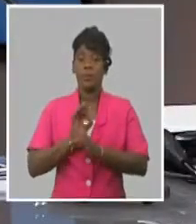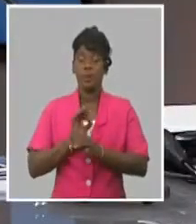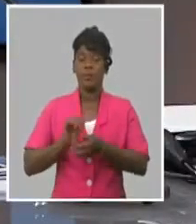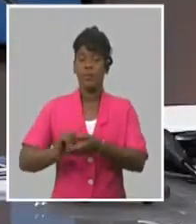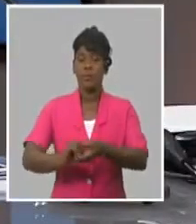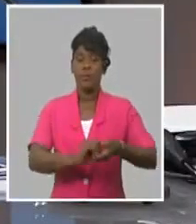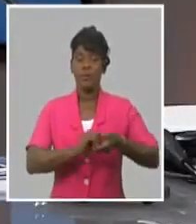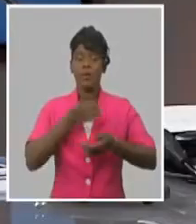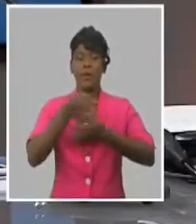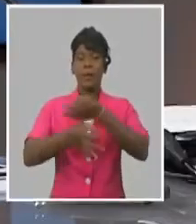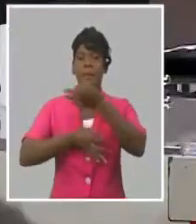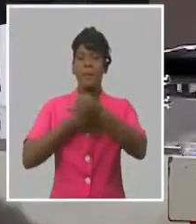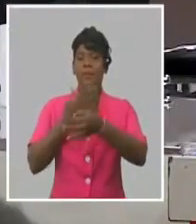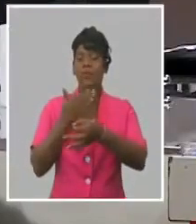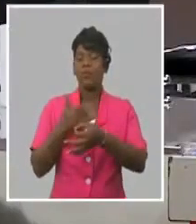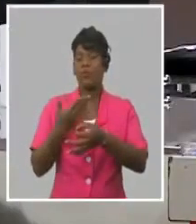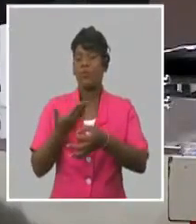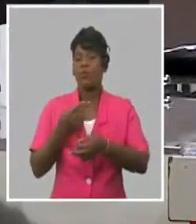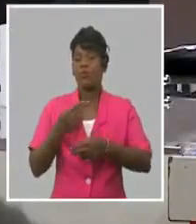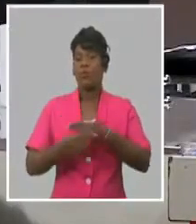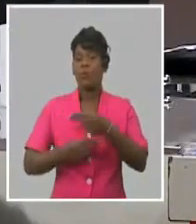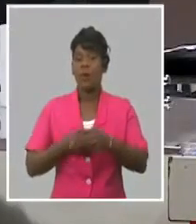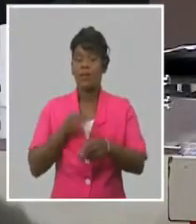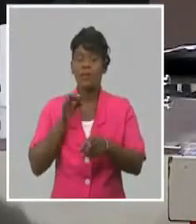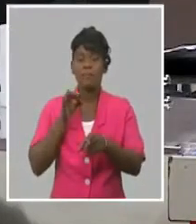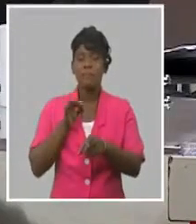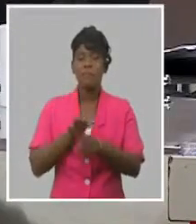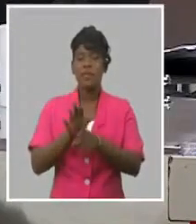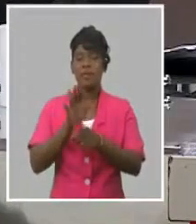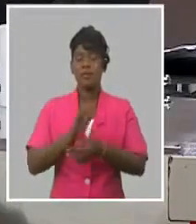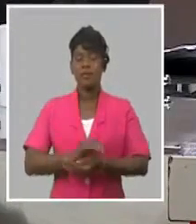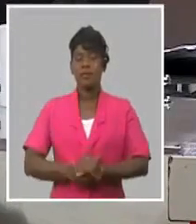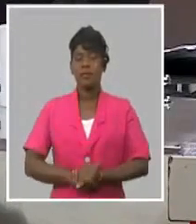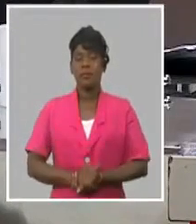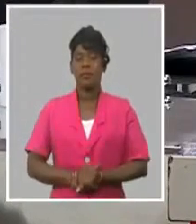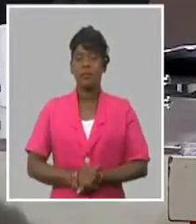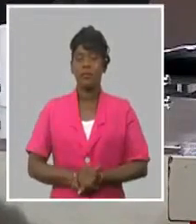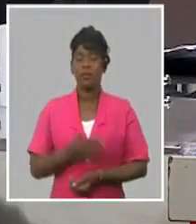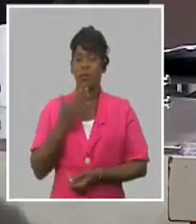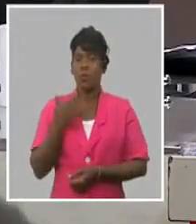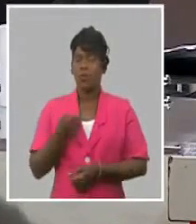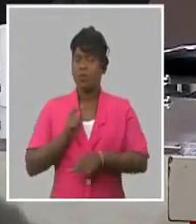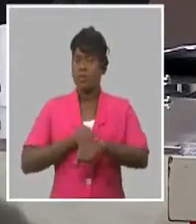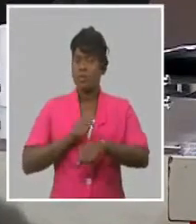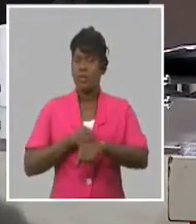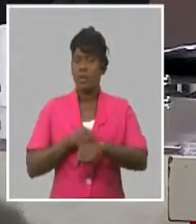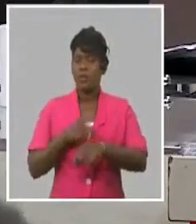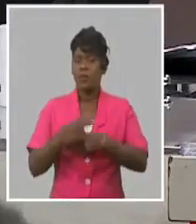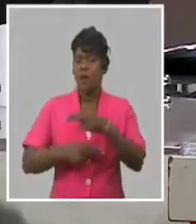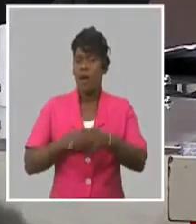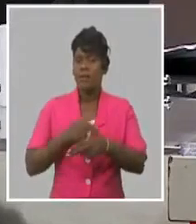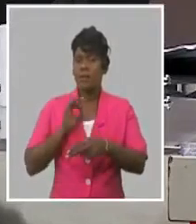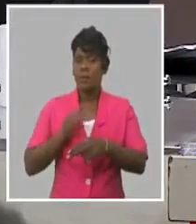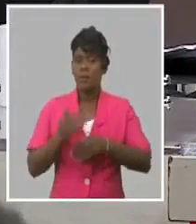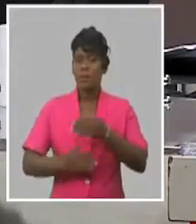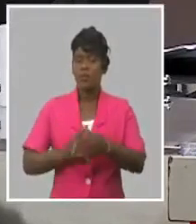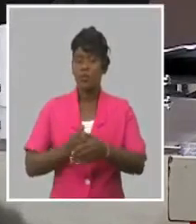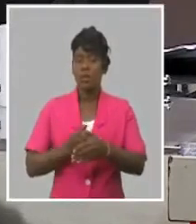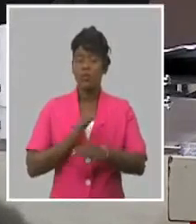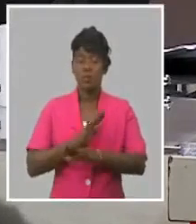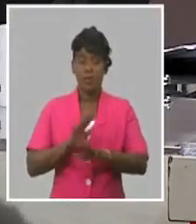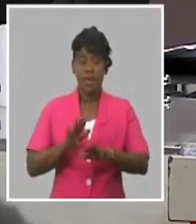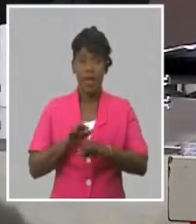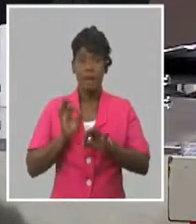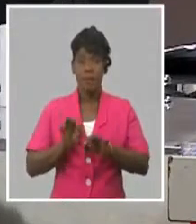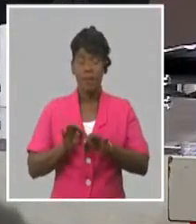comenzar hablando precisamente de la amplitud o del tiempo que ha tenido este proceso. Desde el sexto congreso del partido se